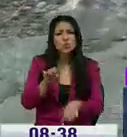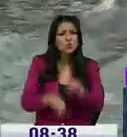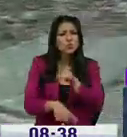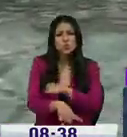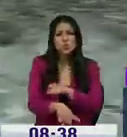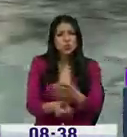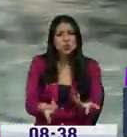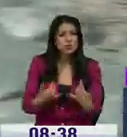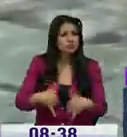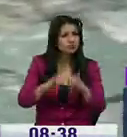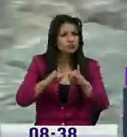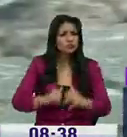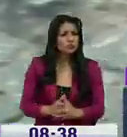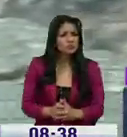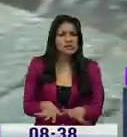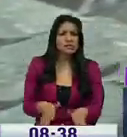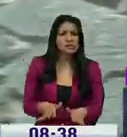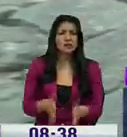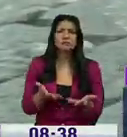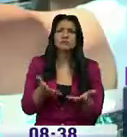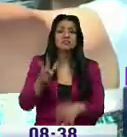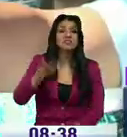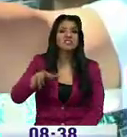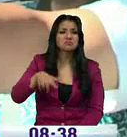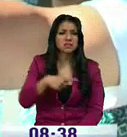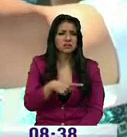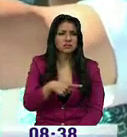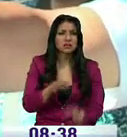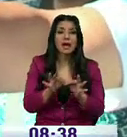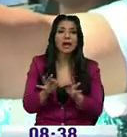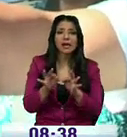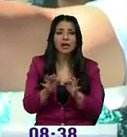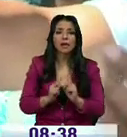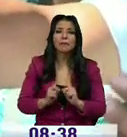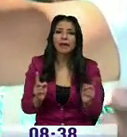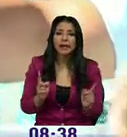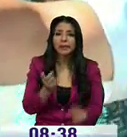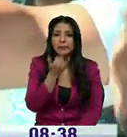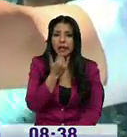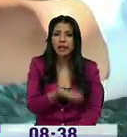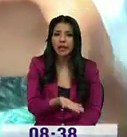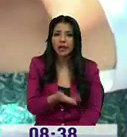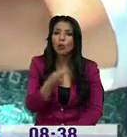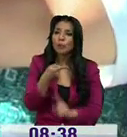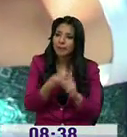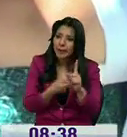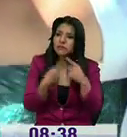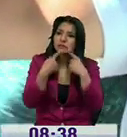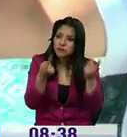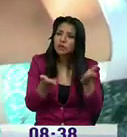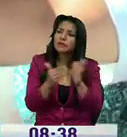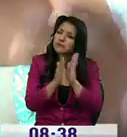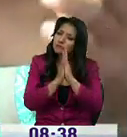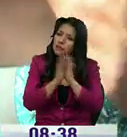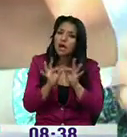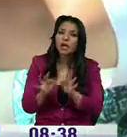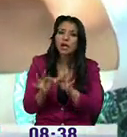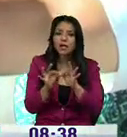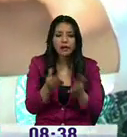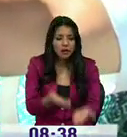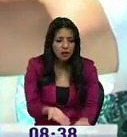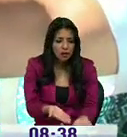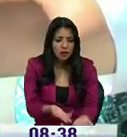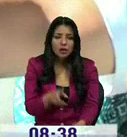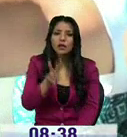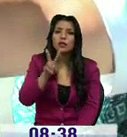sido suficientes. Más o menos unos 3 meses ha de ser arreglaron, después de un mes que mandamos un comunicado y lastimosamente